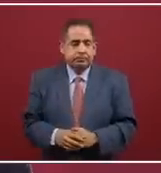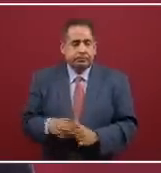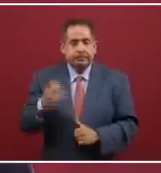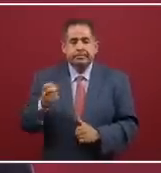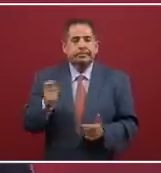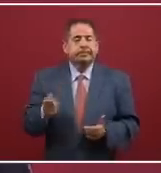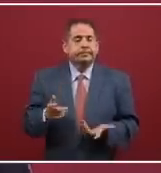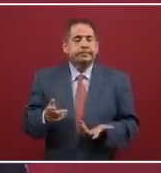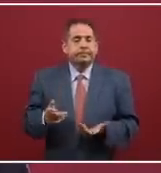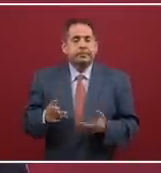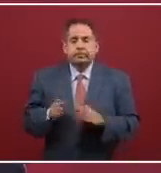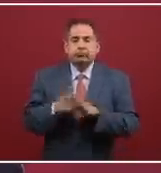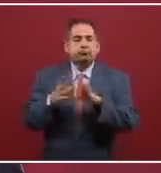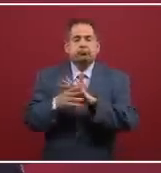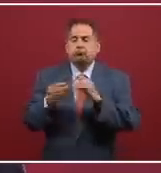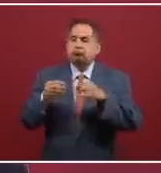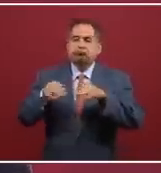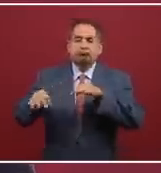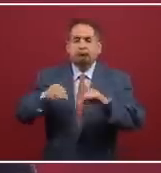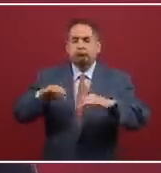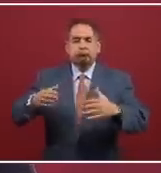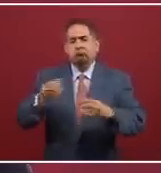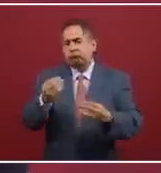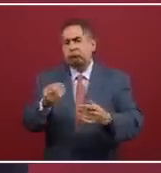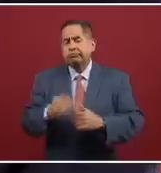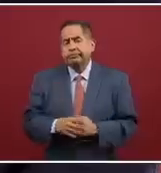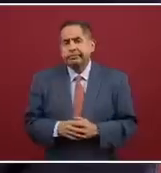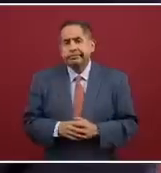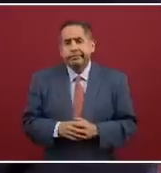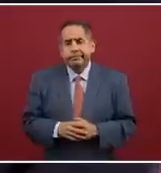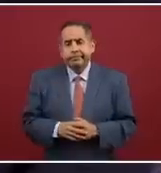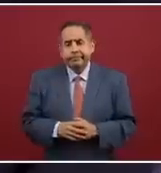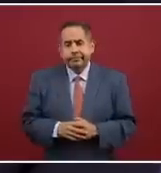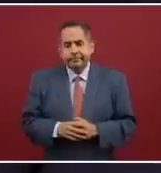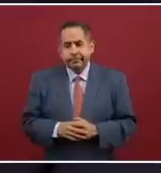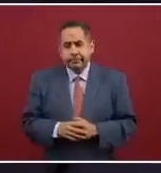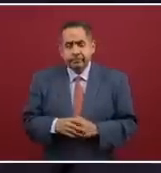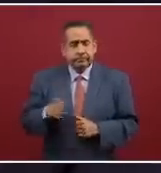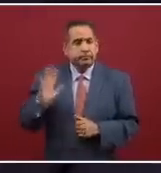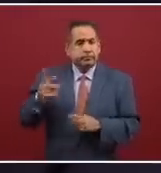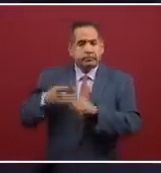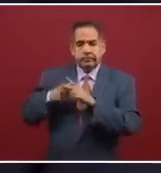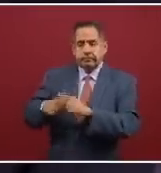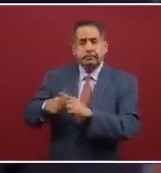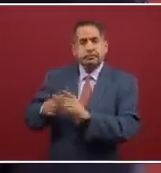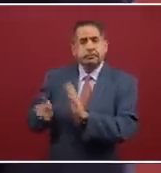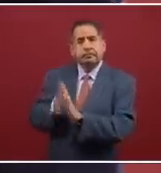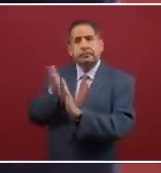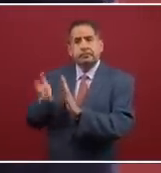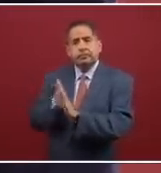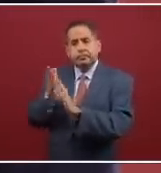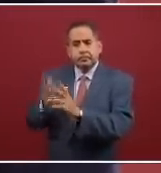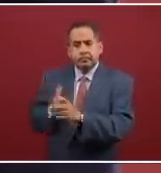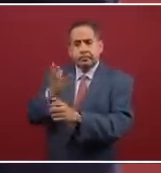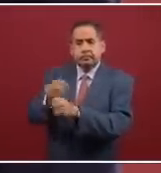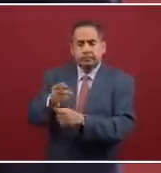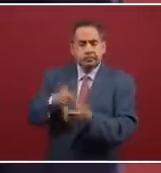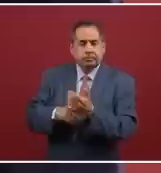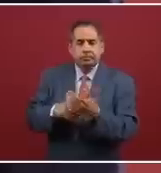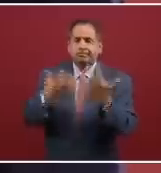entonces va a haber mucho trabajo ya está por iniciar la construcción de la